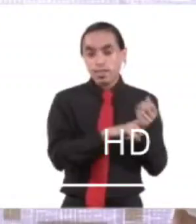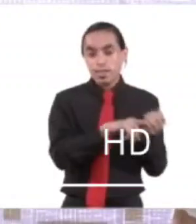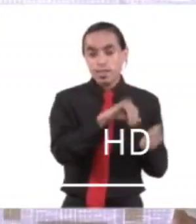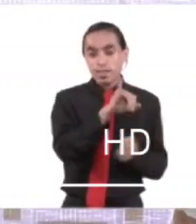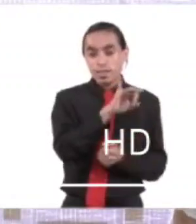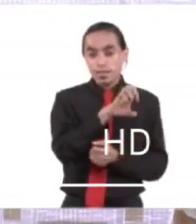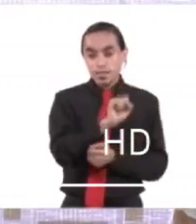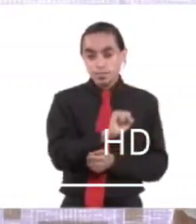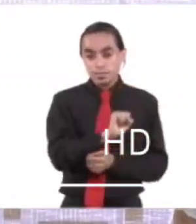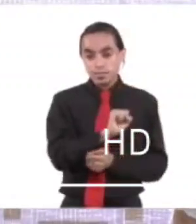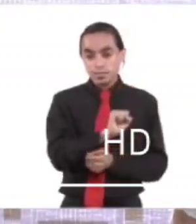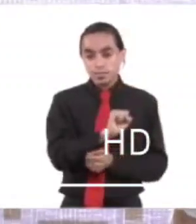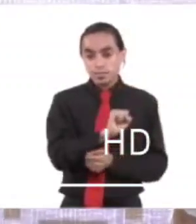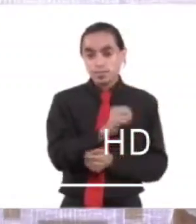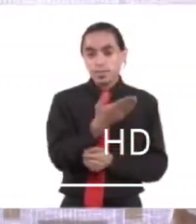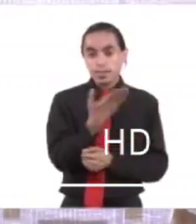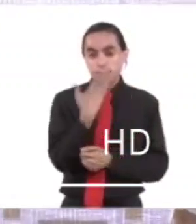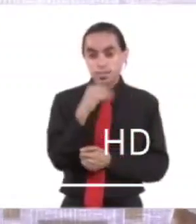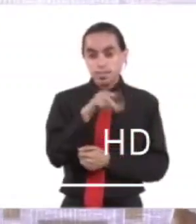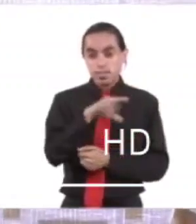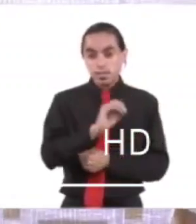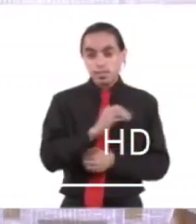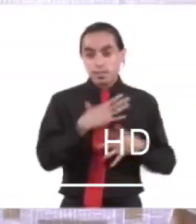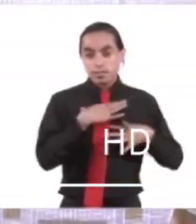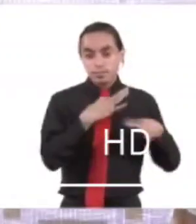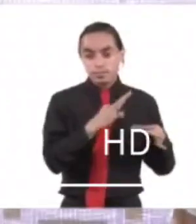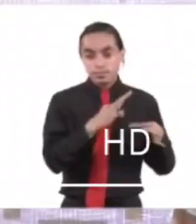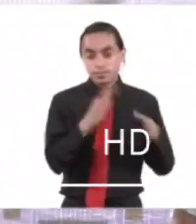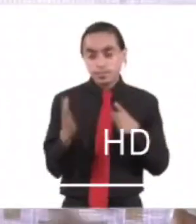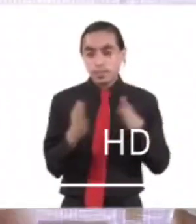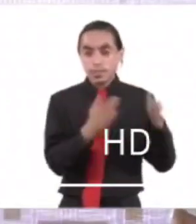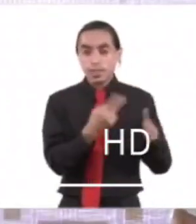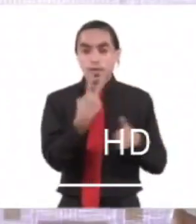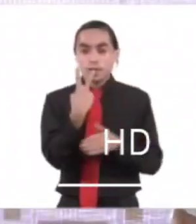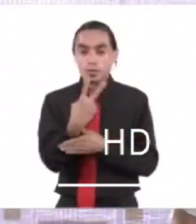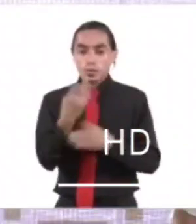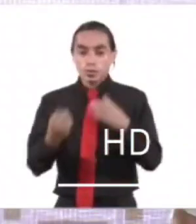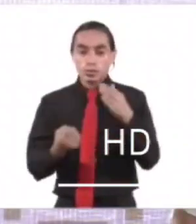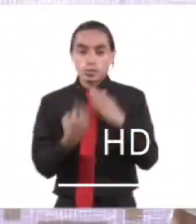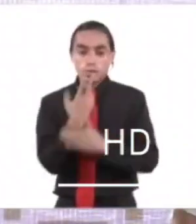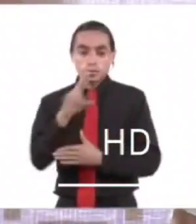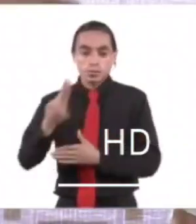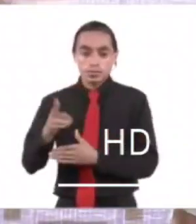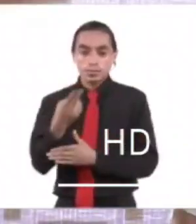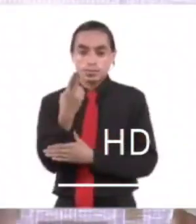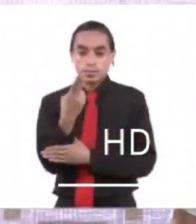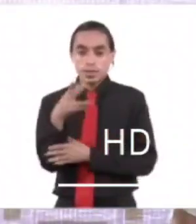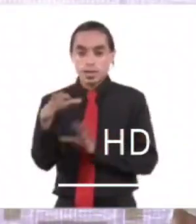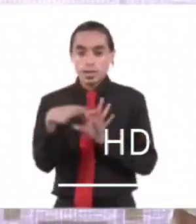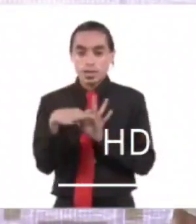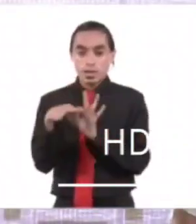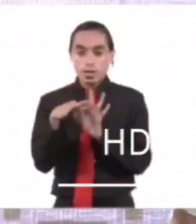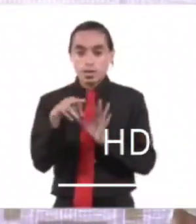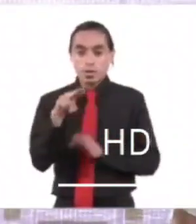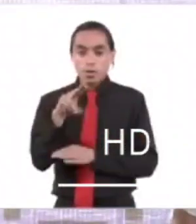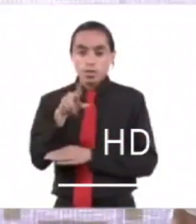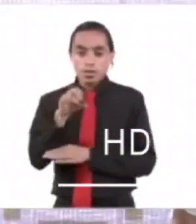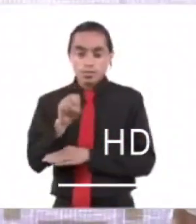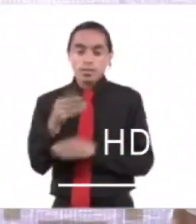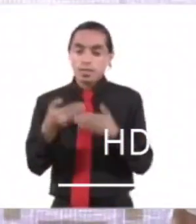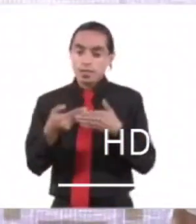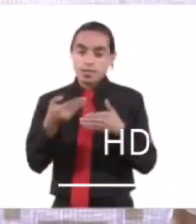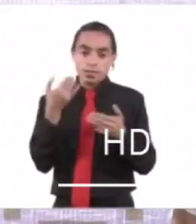Andrés Manuel, 2 nuevas universidades que se agregan a la UACM, que fundó también López